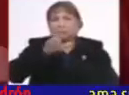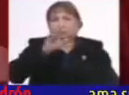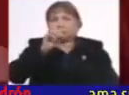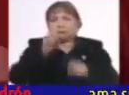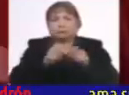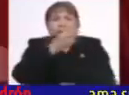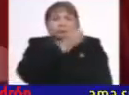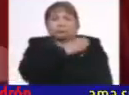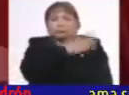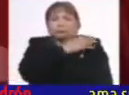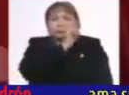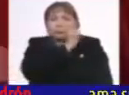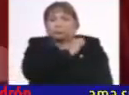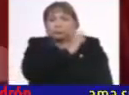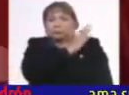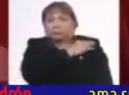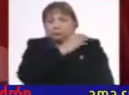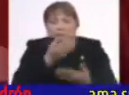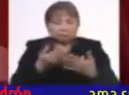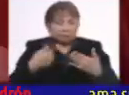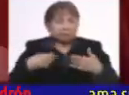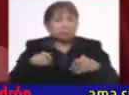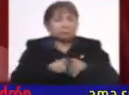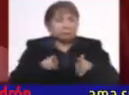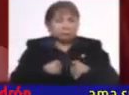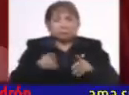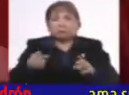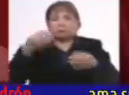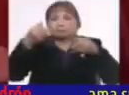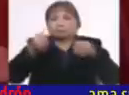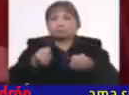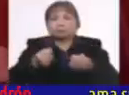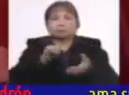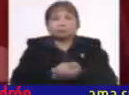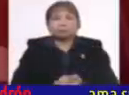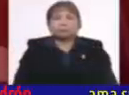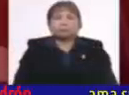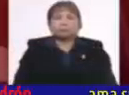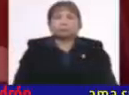oficiales y suboficiales y entre ellos la designación